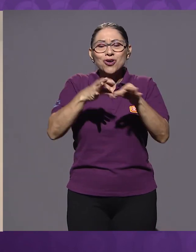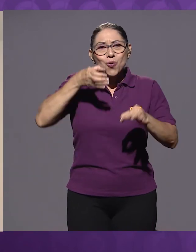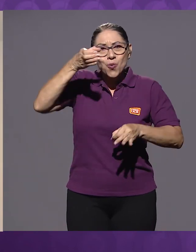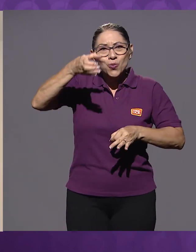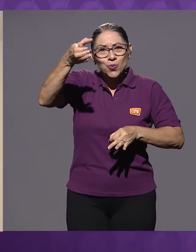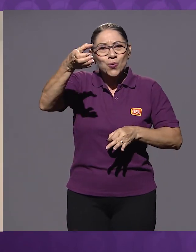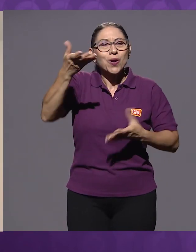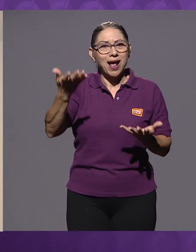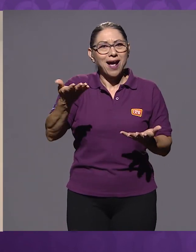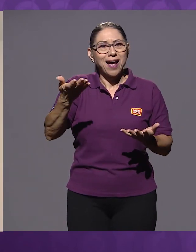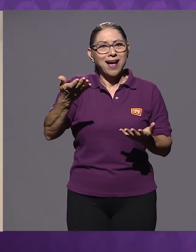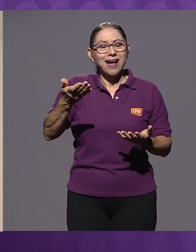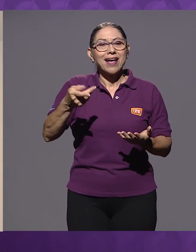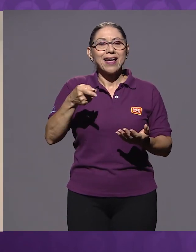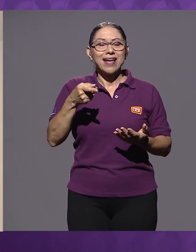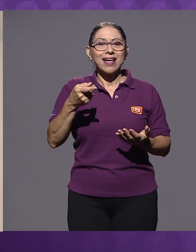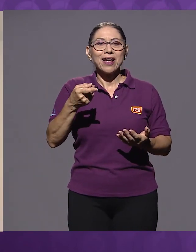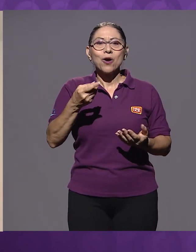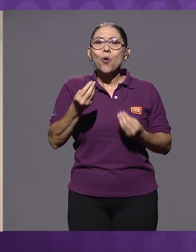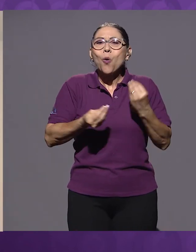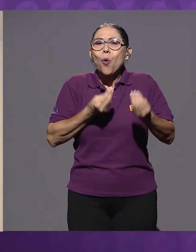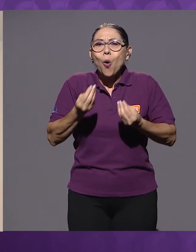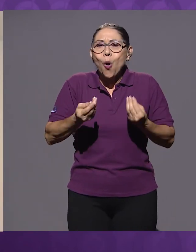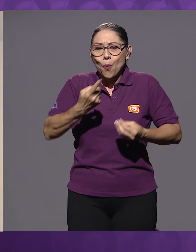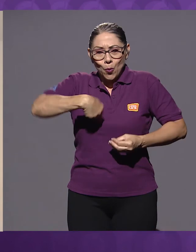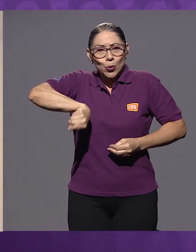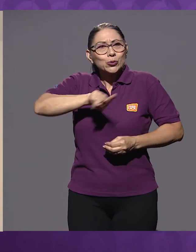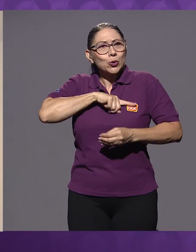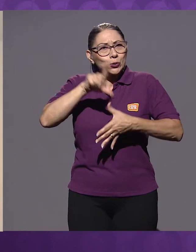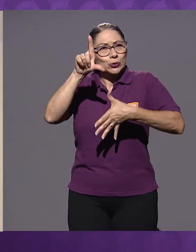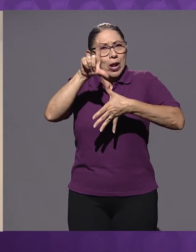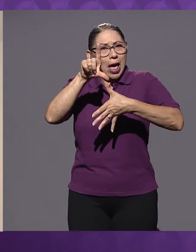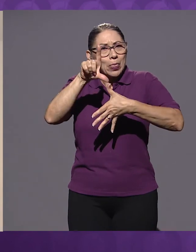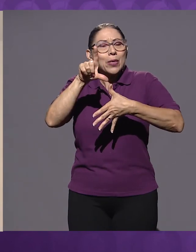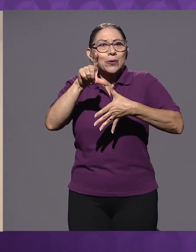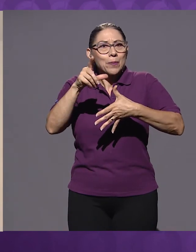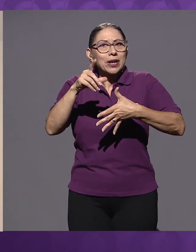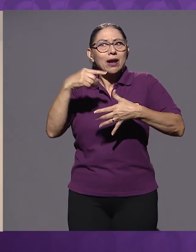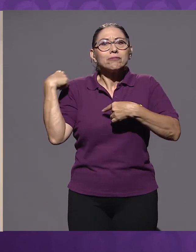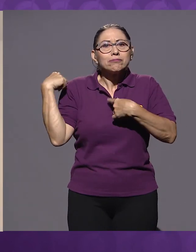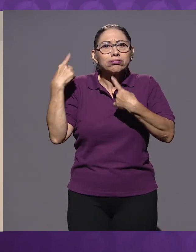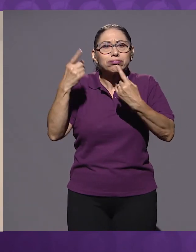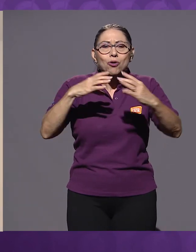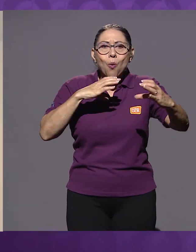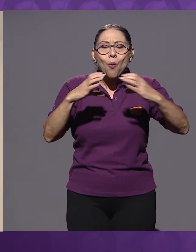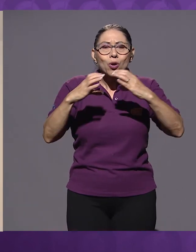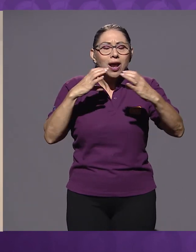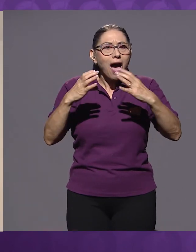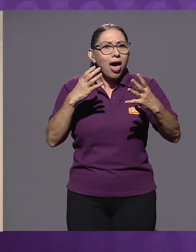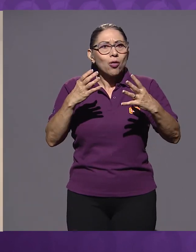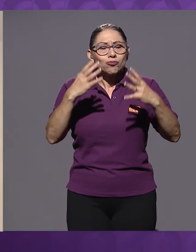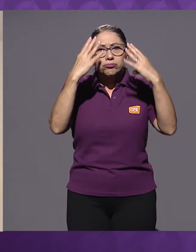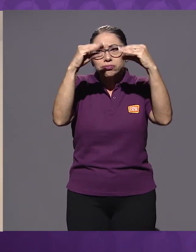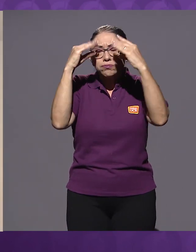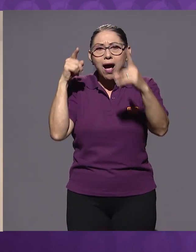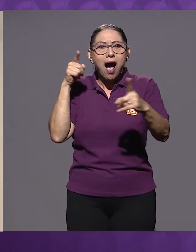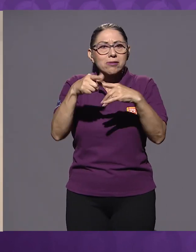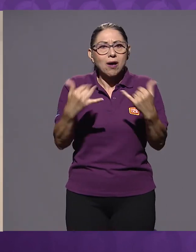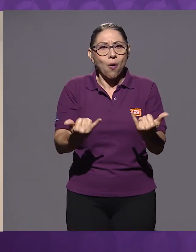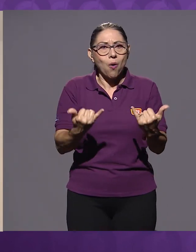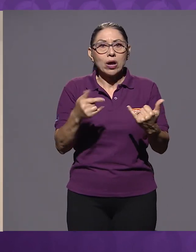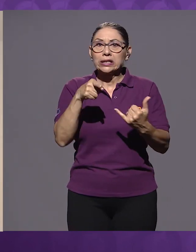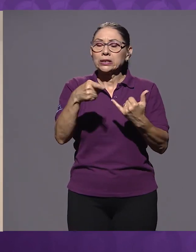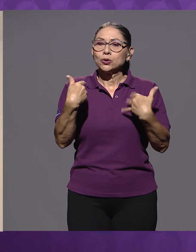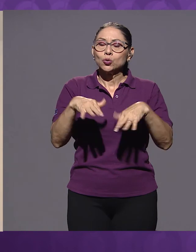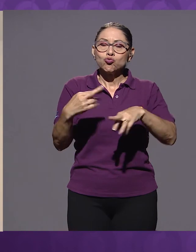hemos comunicado como latinos hasta hoy, ¿no? Y es una responsabilidad